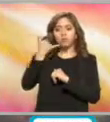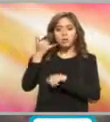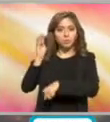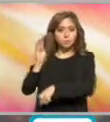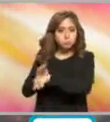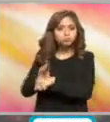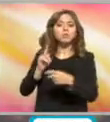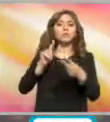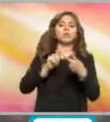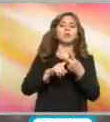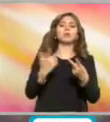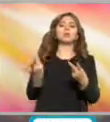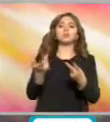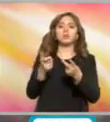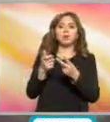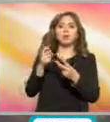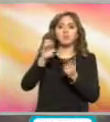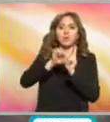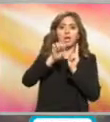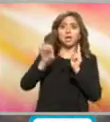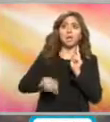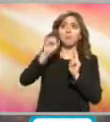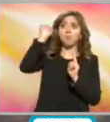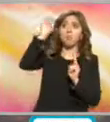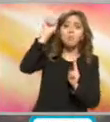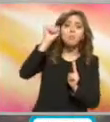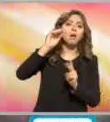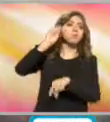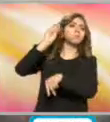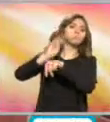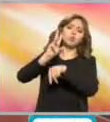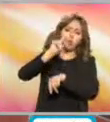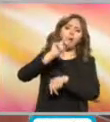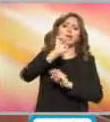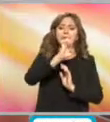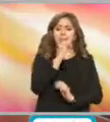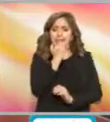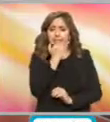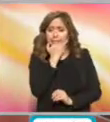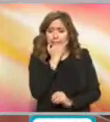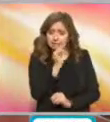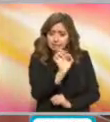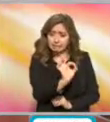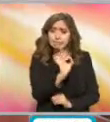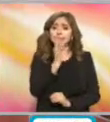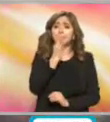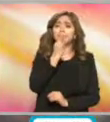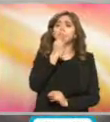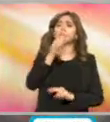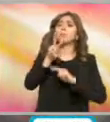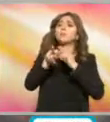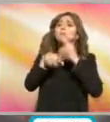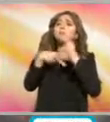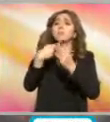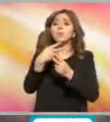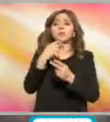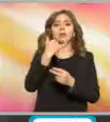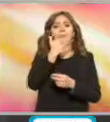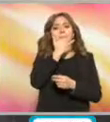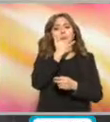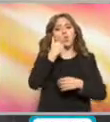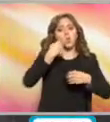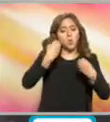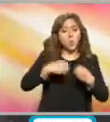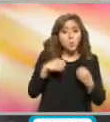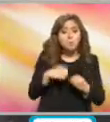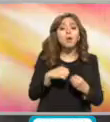no contestar, si tocan a la puerta, bueno, pues no puedes dejar de hacerlo, pero si me permites 30 minutos que voy a estar ocupada, que